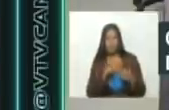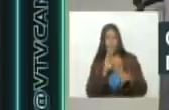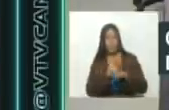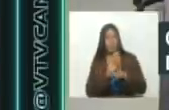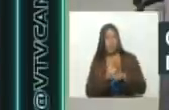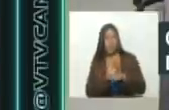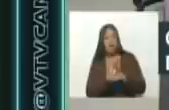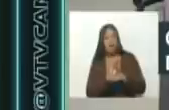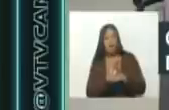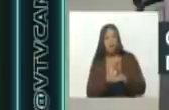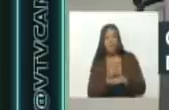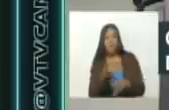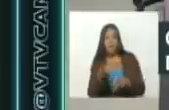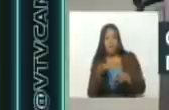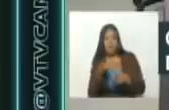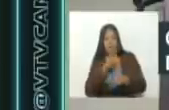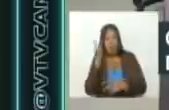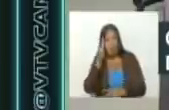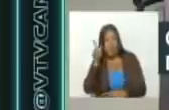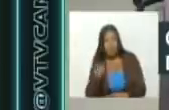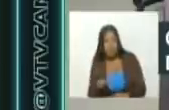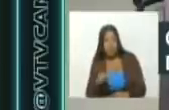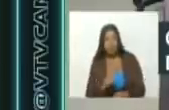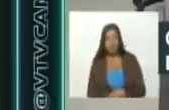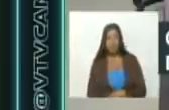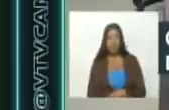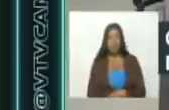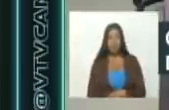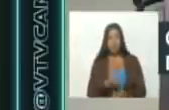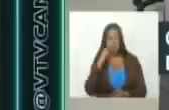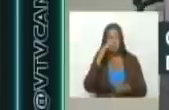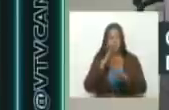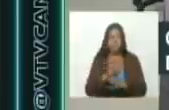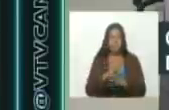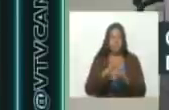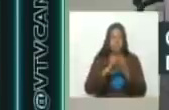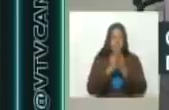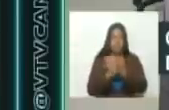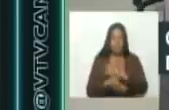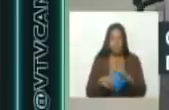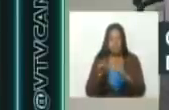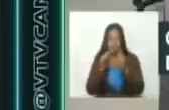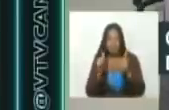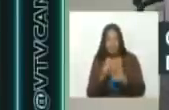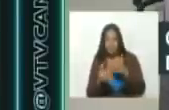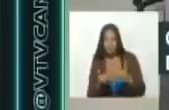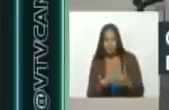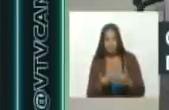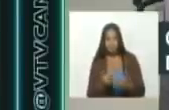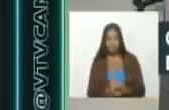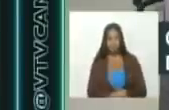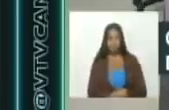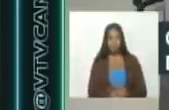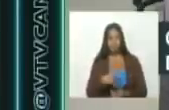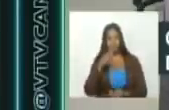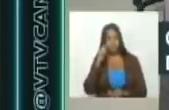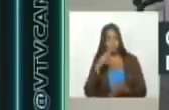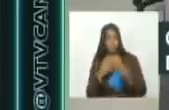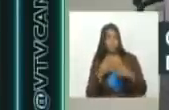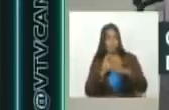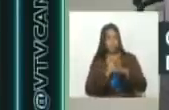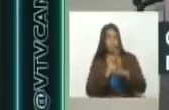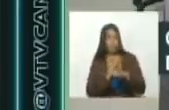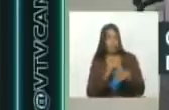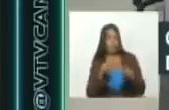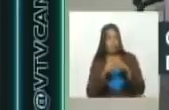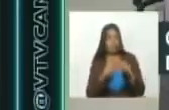protección de los salarios y de los ingresos de los venezolanos ya no va a ser sometido a una destrucción sistemática por la inflación, aunque todavía tenemos que protegerlo